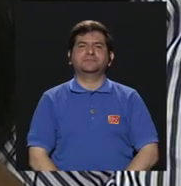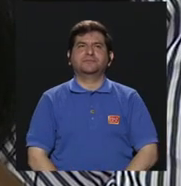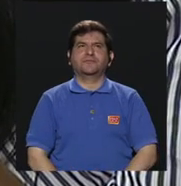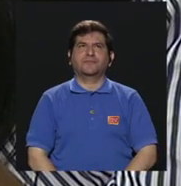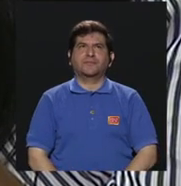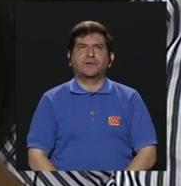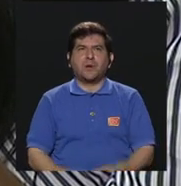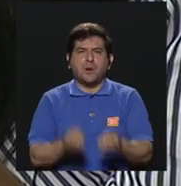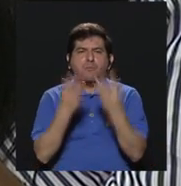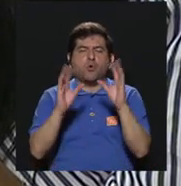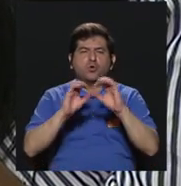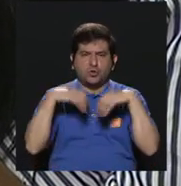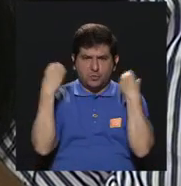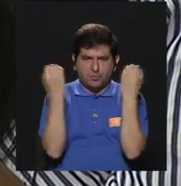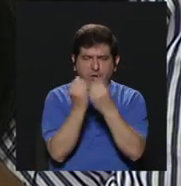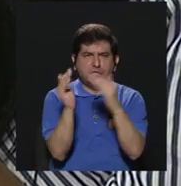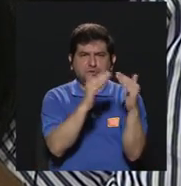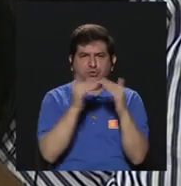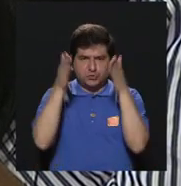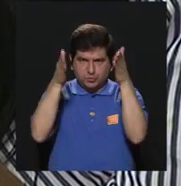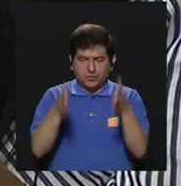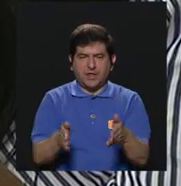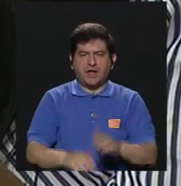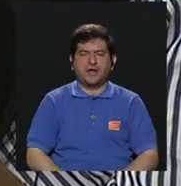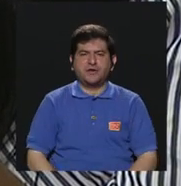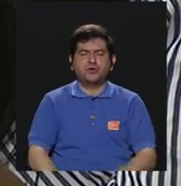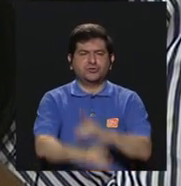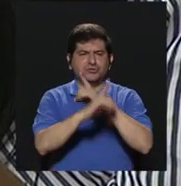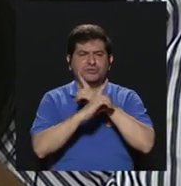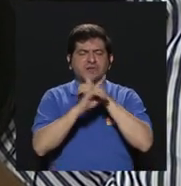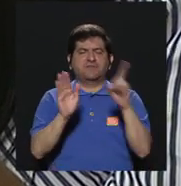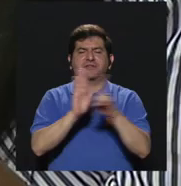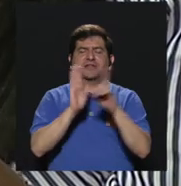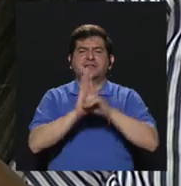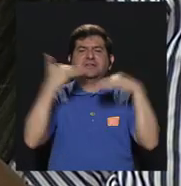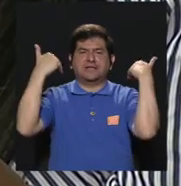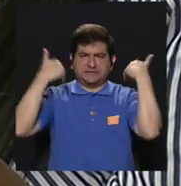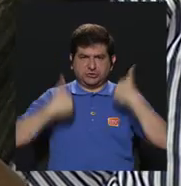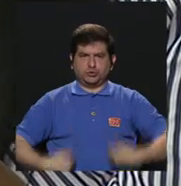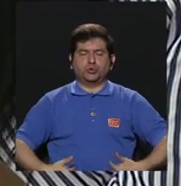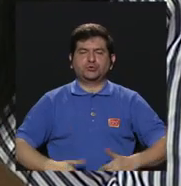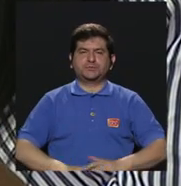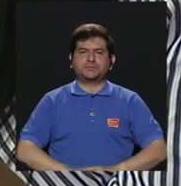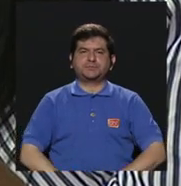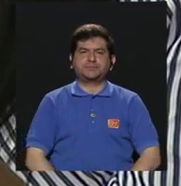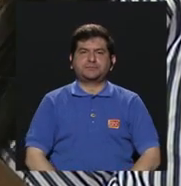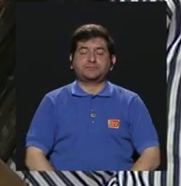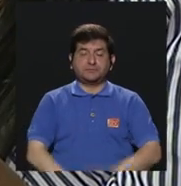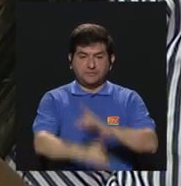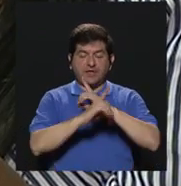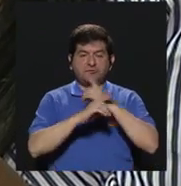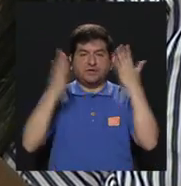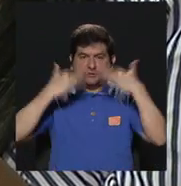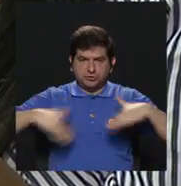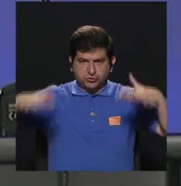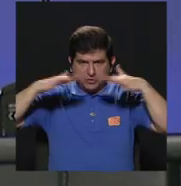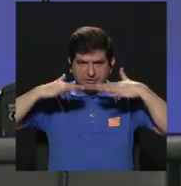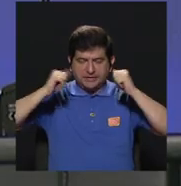porque abundan las organizaciones ciudadanas defensoras de los derechos humanos, defensoras del